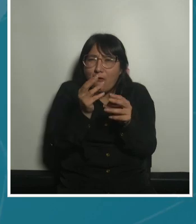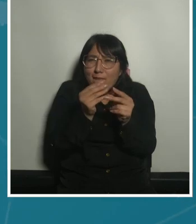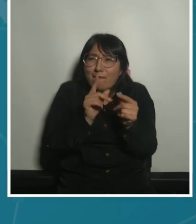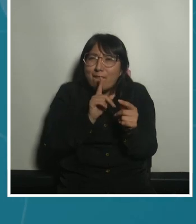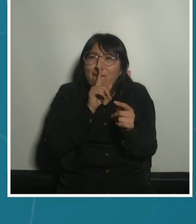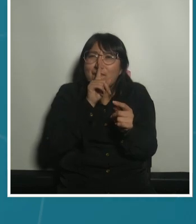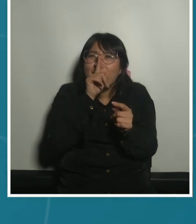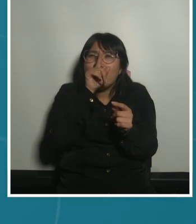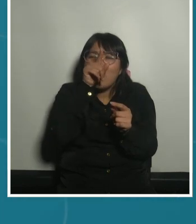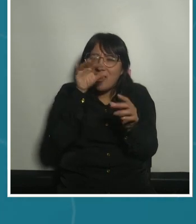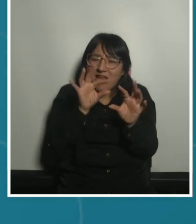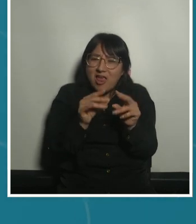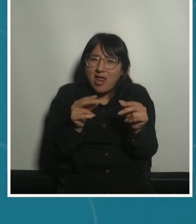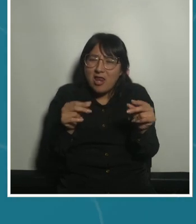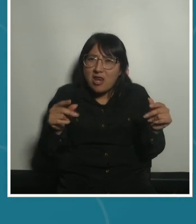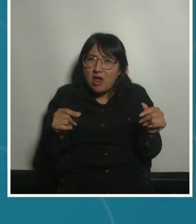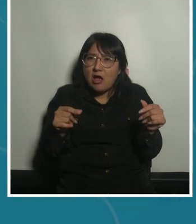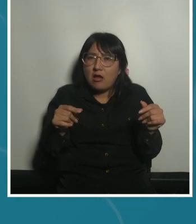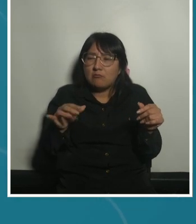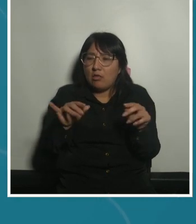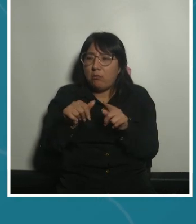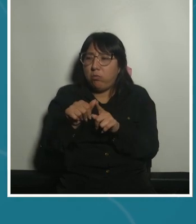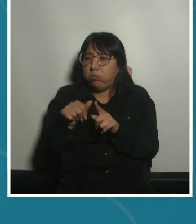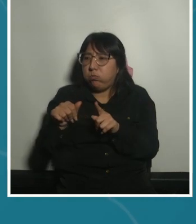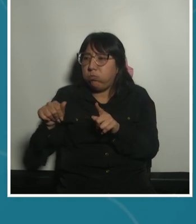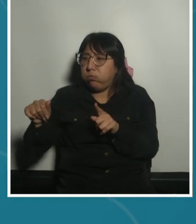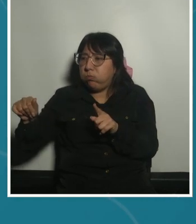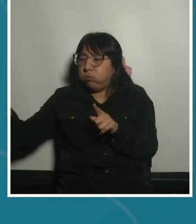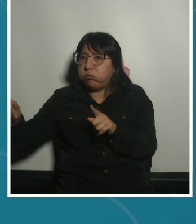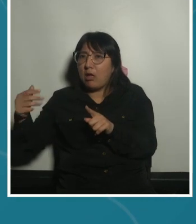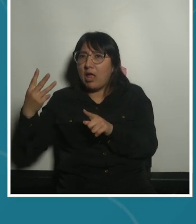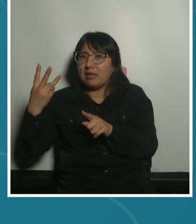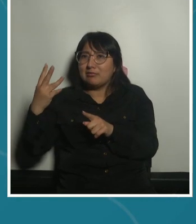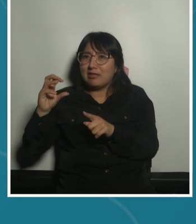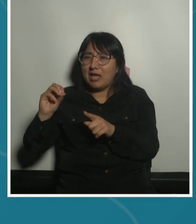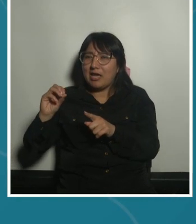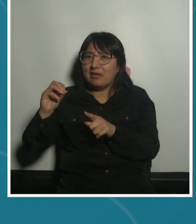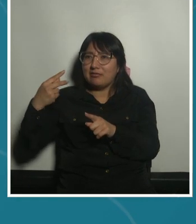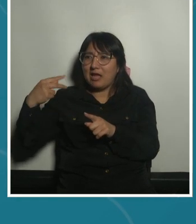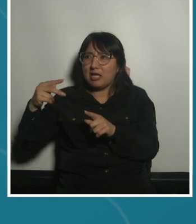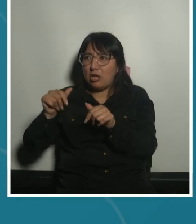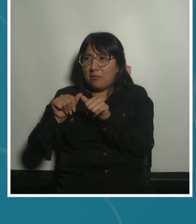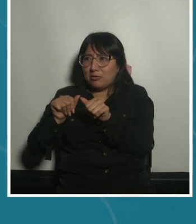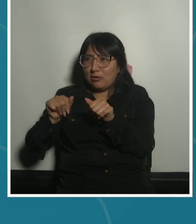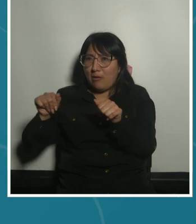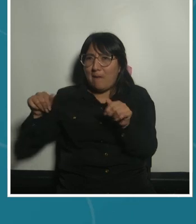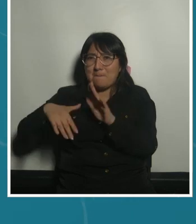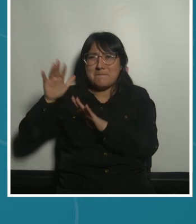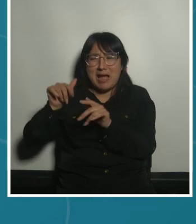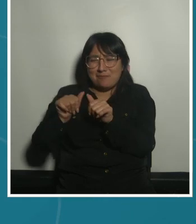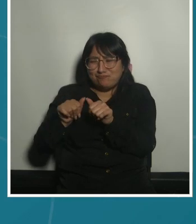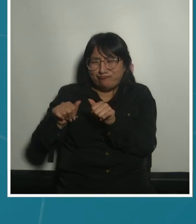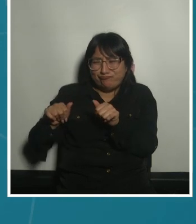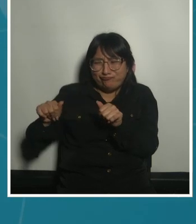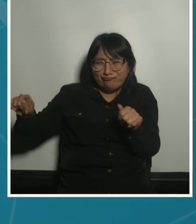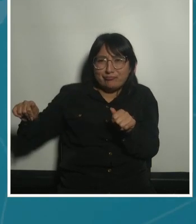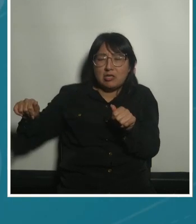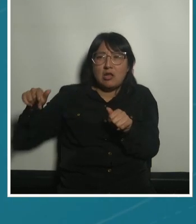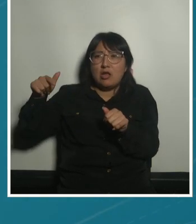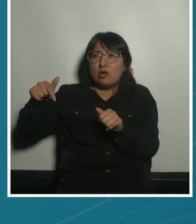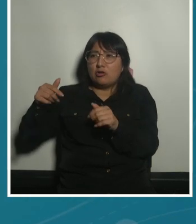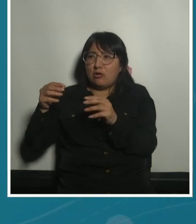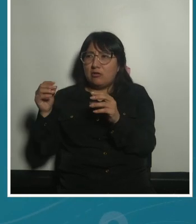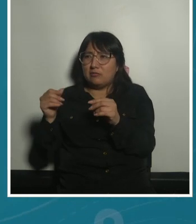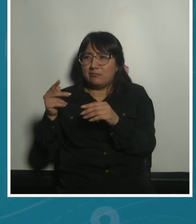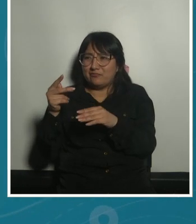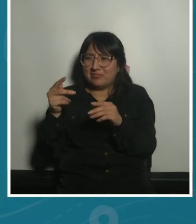arena se encostró a lo largo de 30 kilómetros de largo, uno de los sectores más extensos, con gravas,